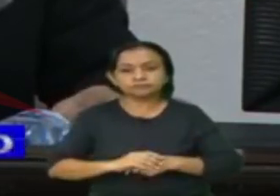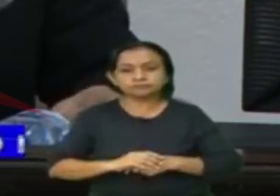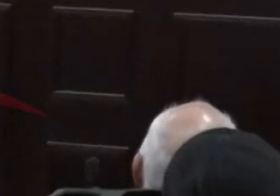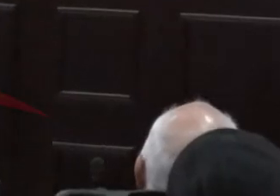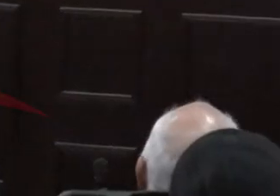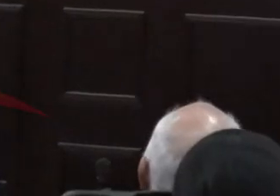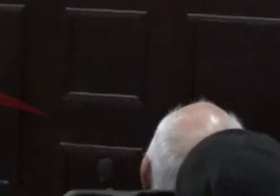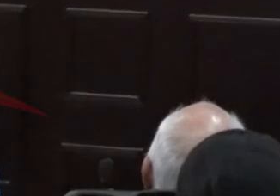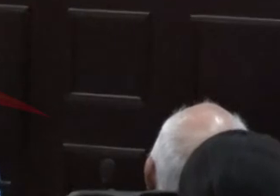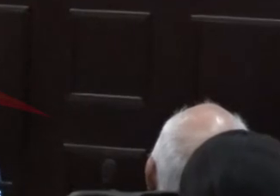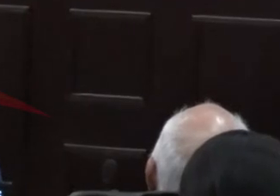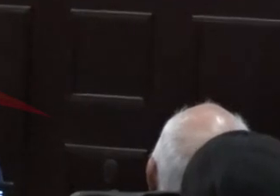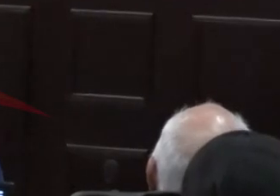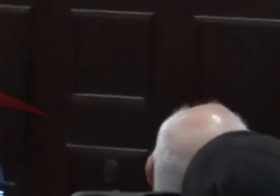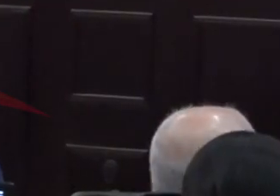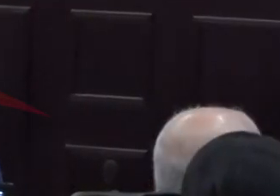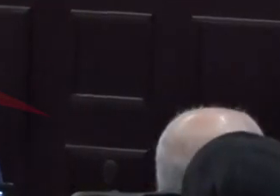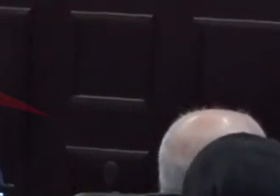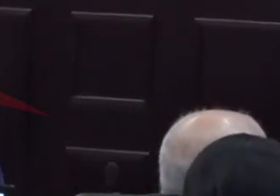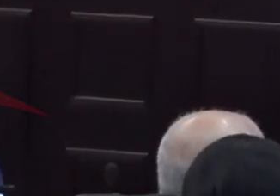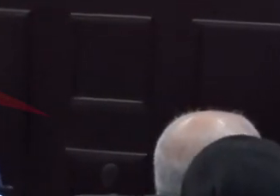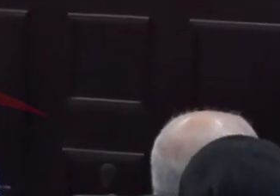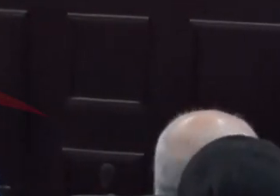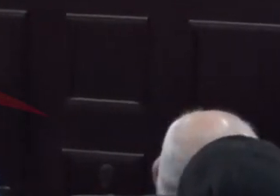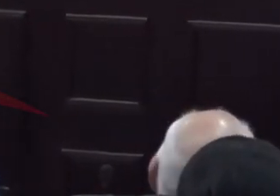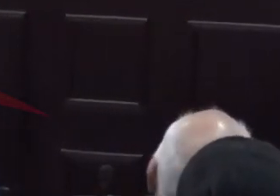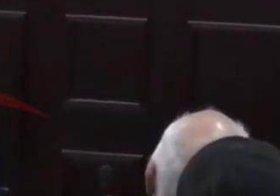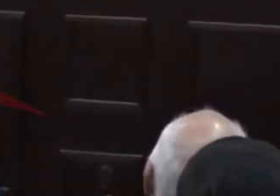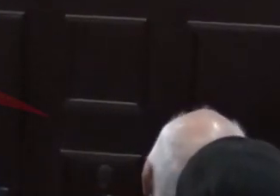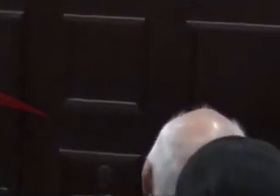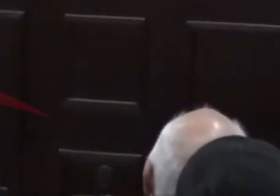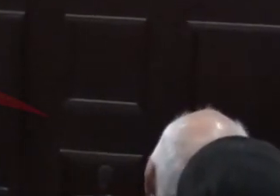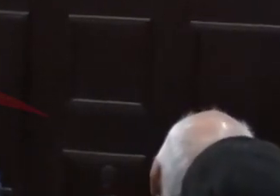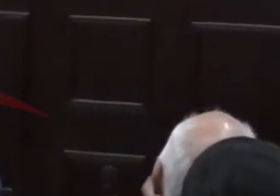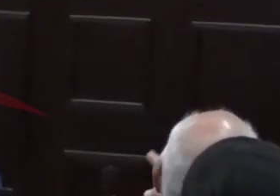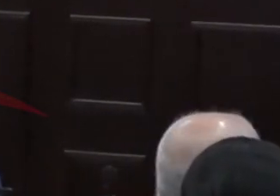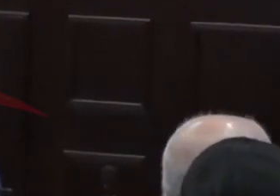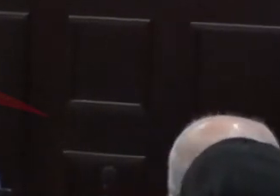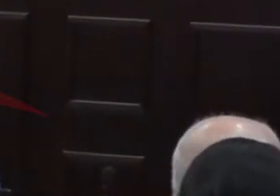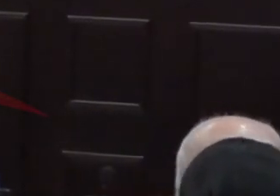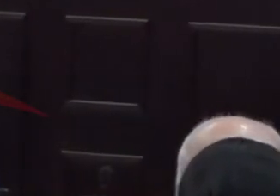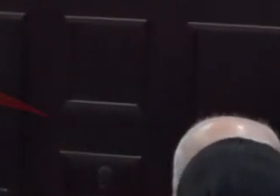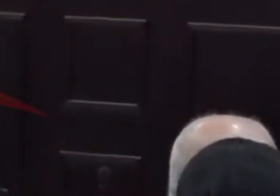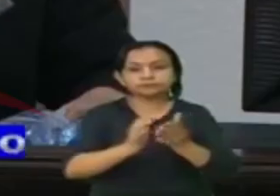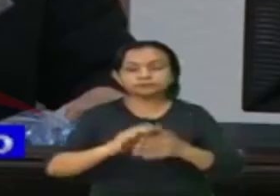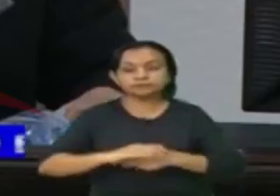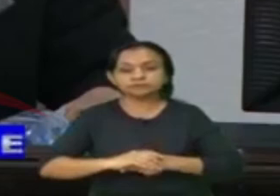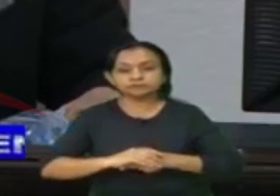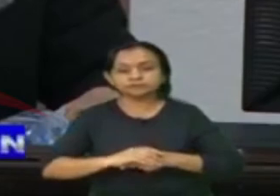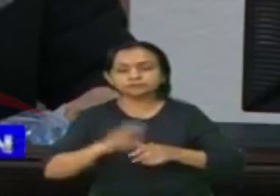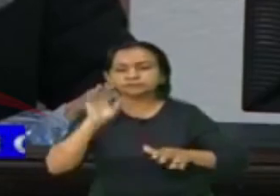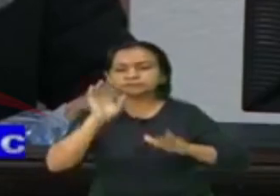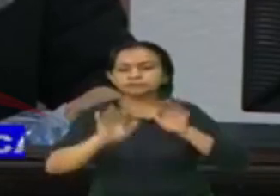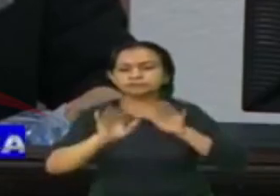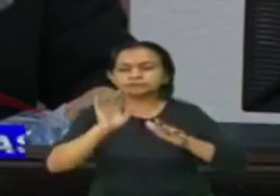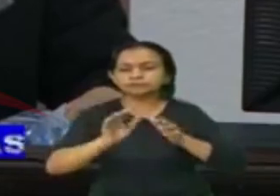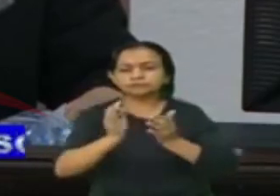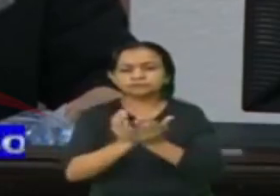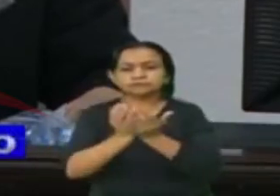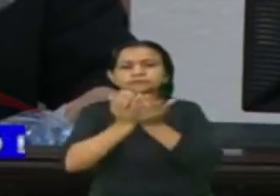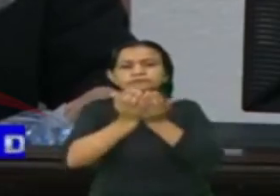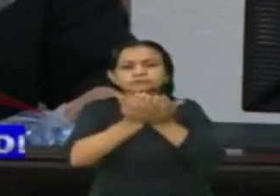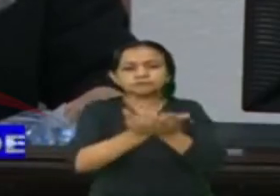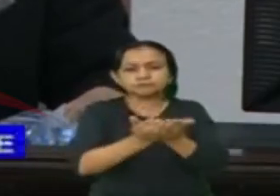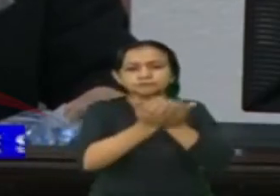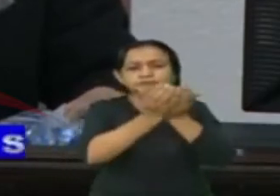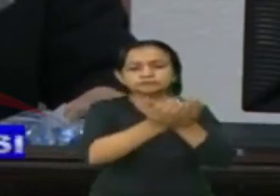Venezuela. Ingreso al territorio de aeronaves y equipos de la Secretaría de Marina de